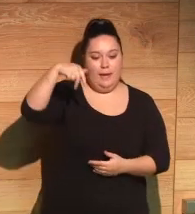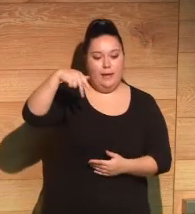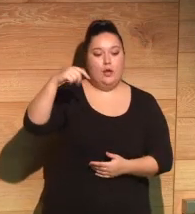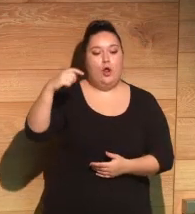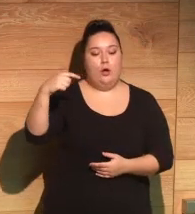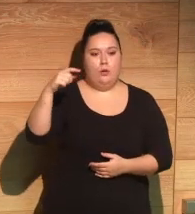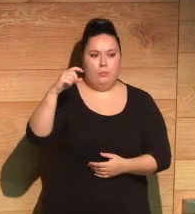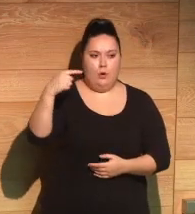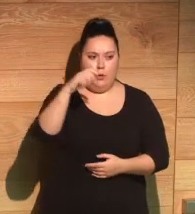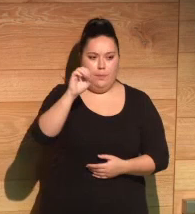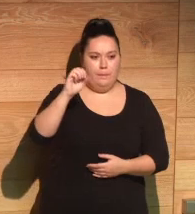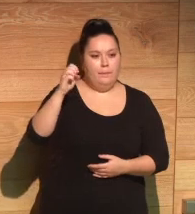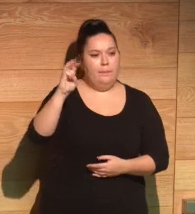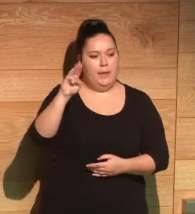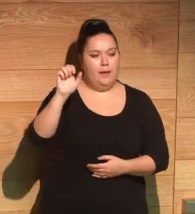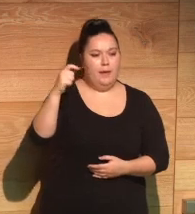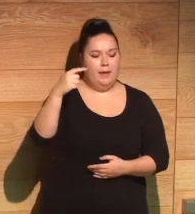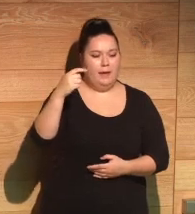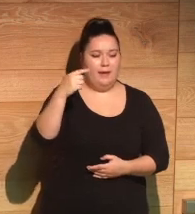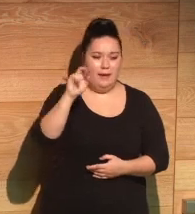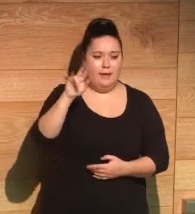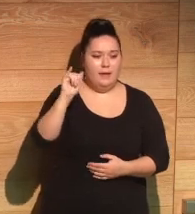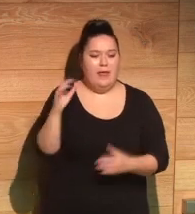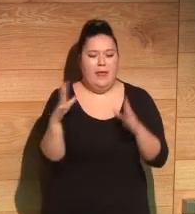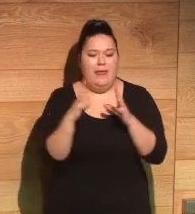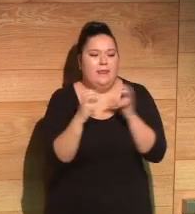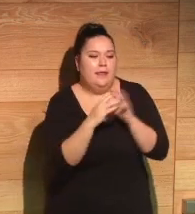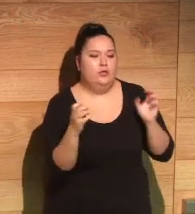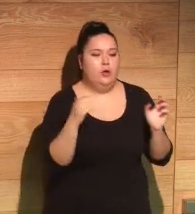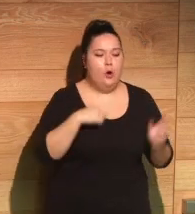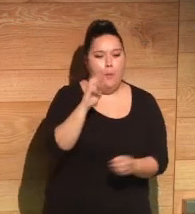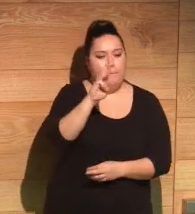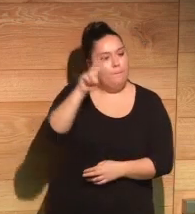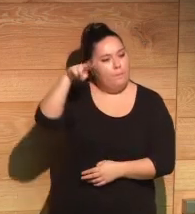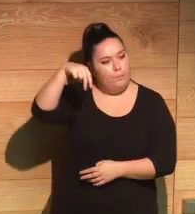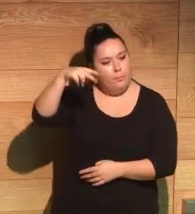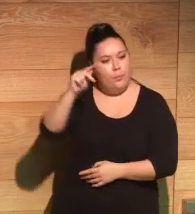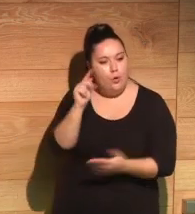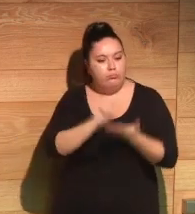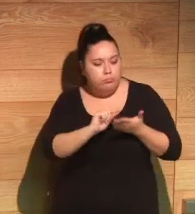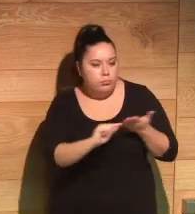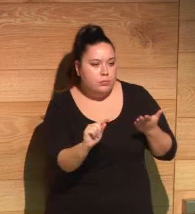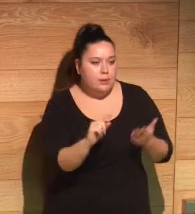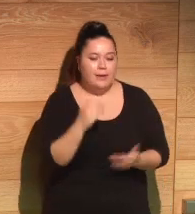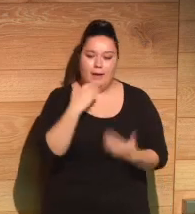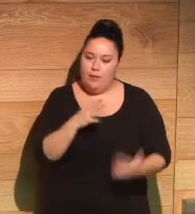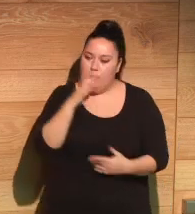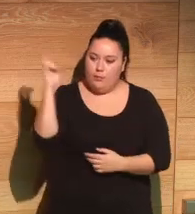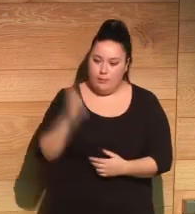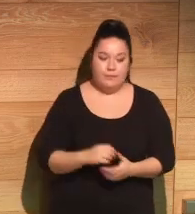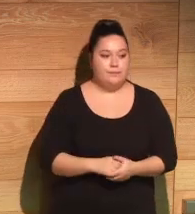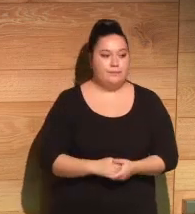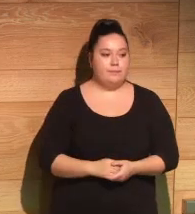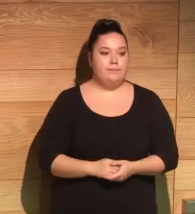de libros como La escala de los mapas, Deseo de ser punk o La conquista del aire. Bienvenida y gracias también, Belén, por tu presencia. Muchas